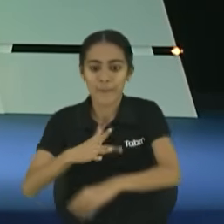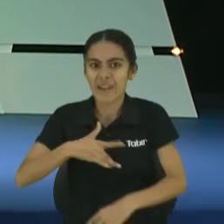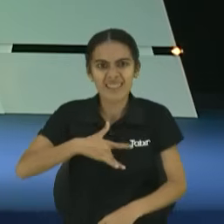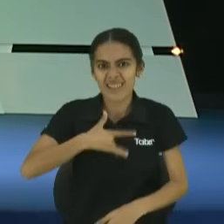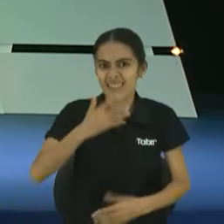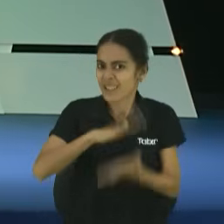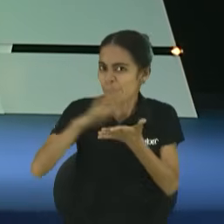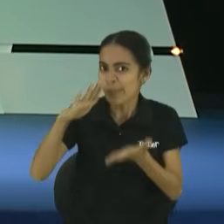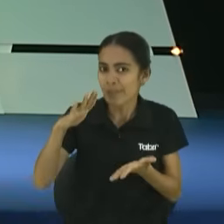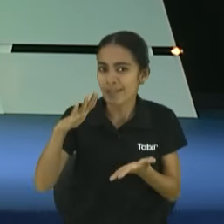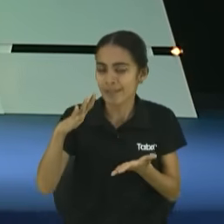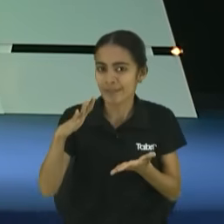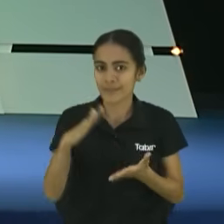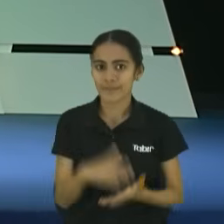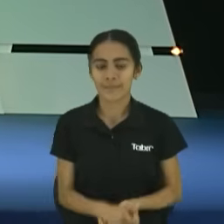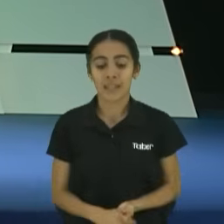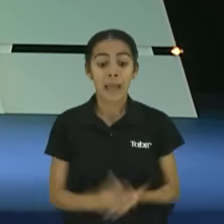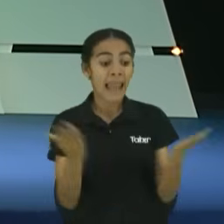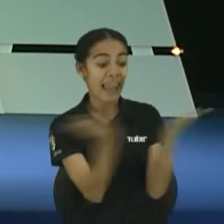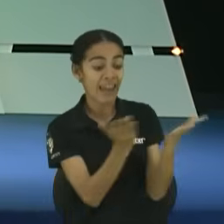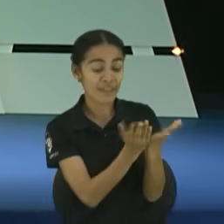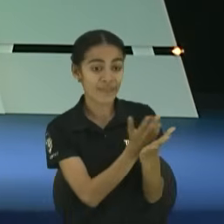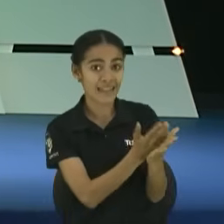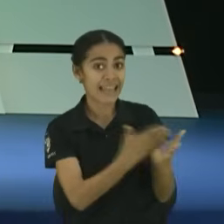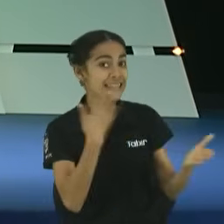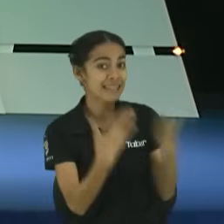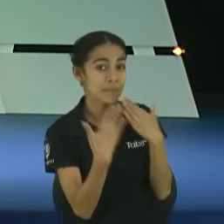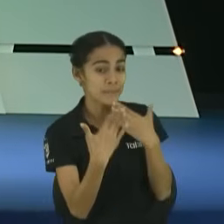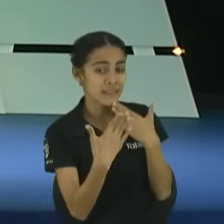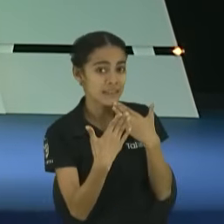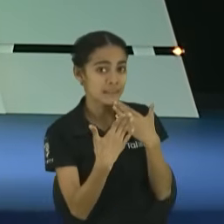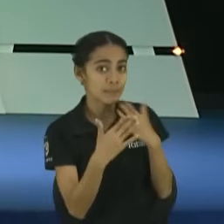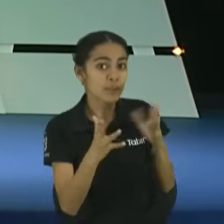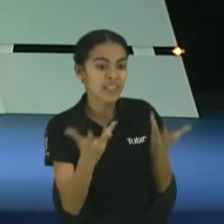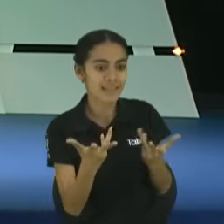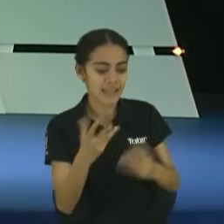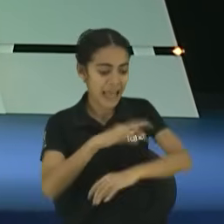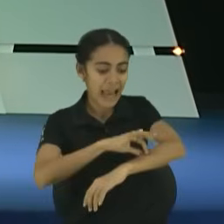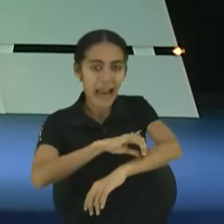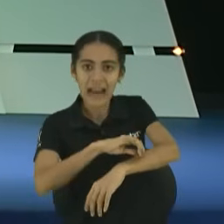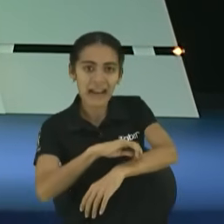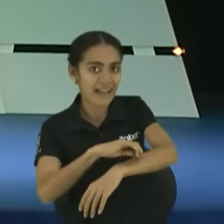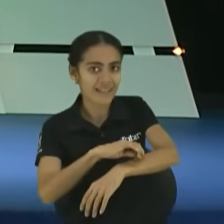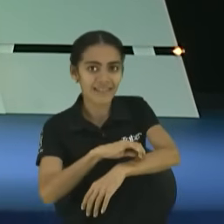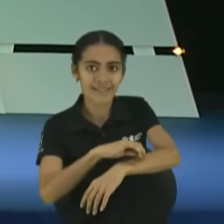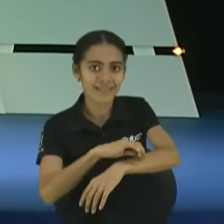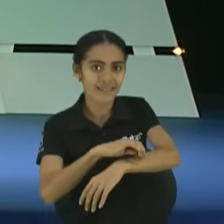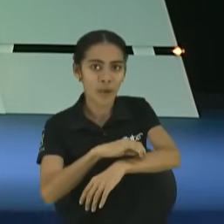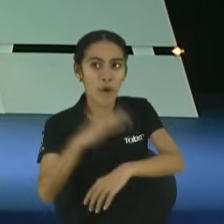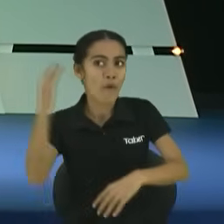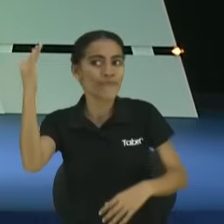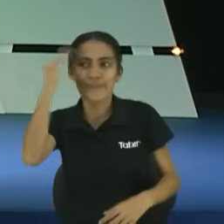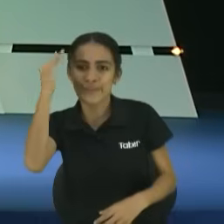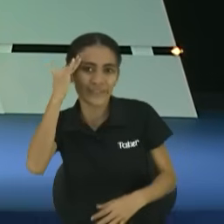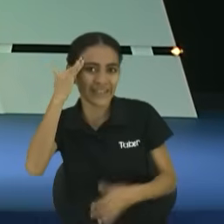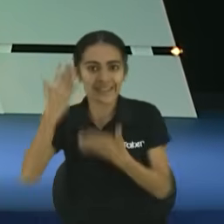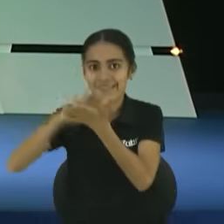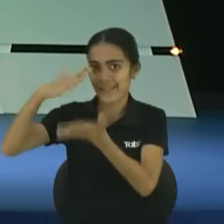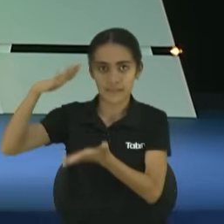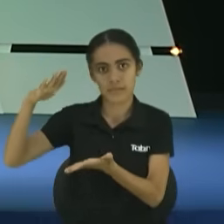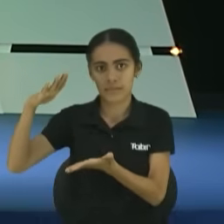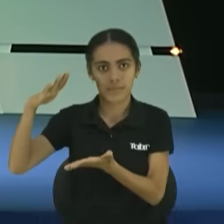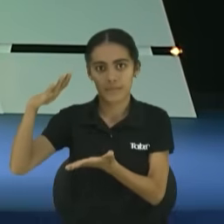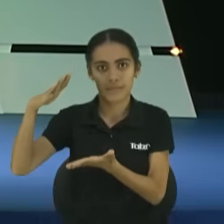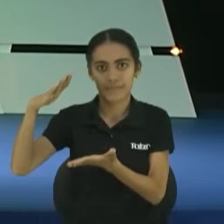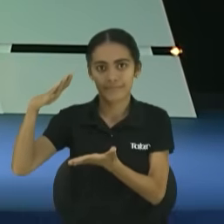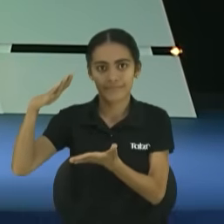Porque la Biblia se explica sola diciendo que la carne no discierne o no digiere las cosas del Espíritu.